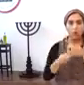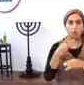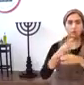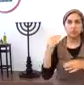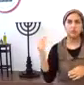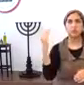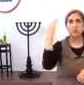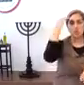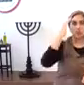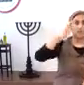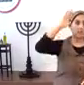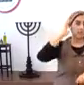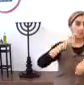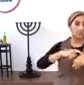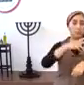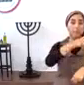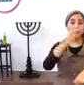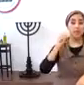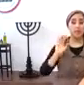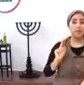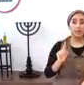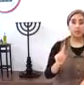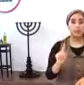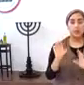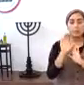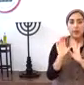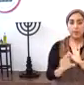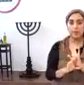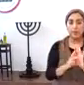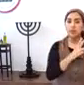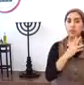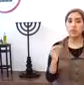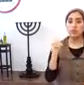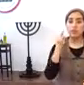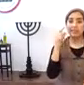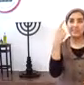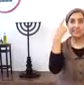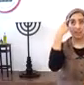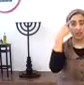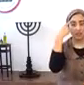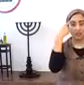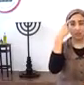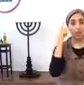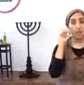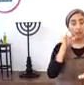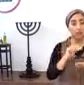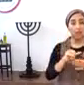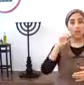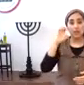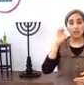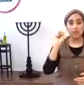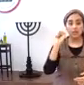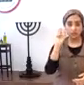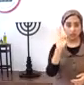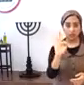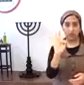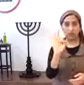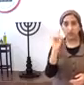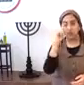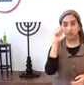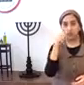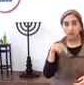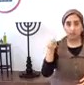por así decirlo, conocido en aquel tiempo y sus mandamientos. Entonces, él pensó que Esab